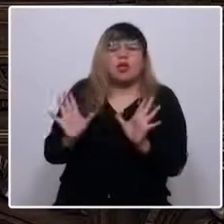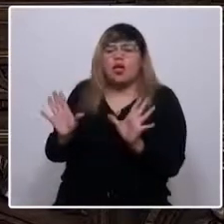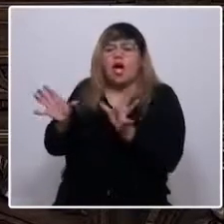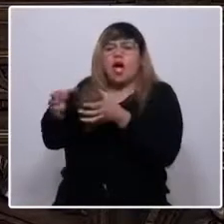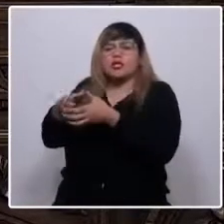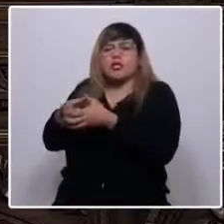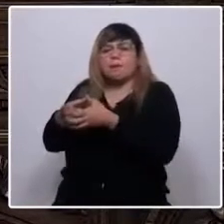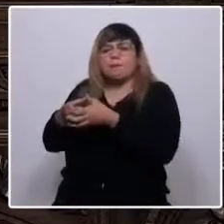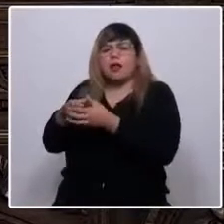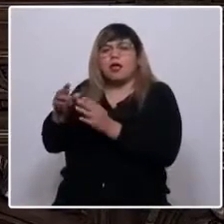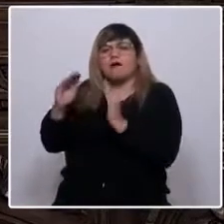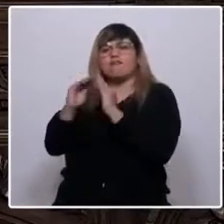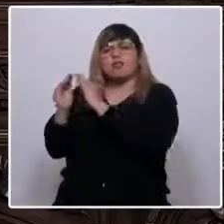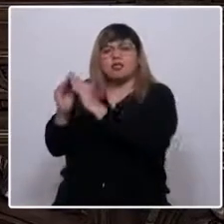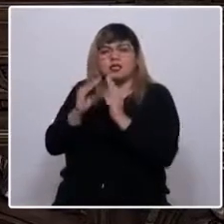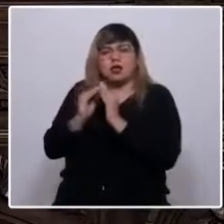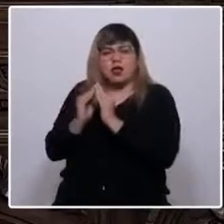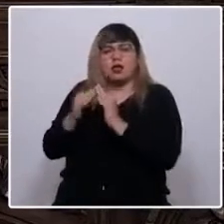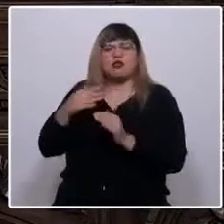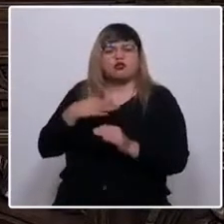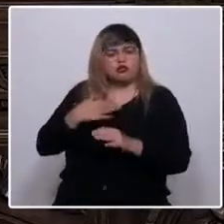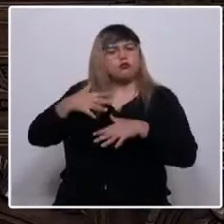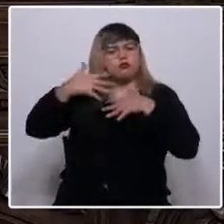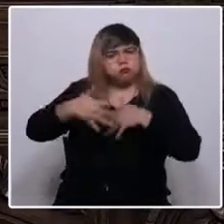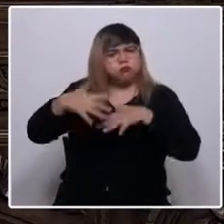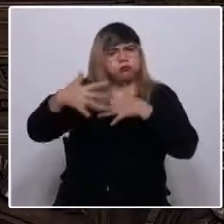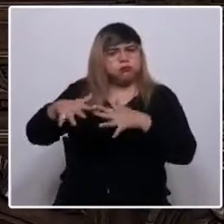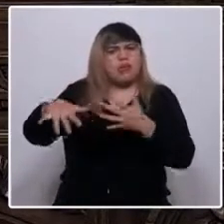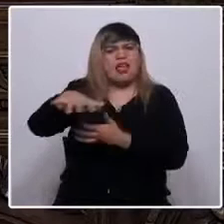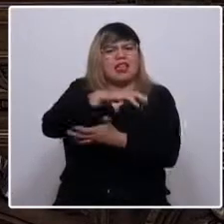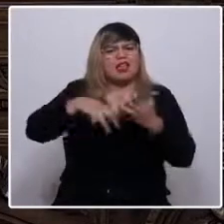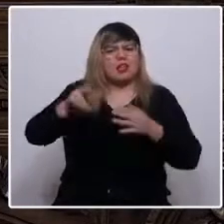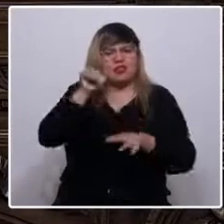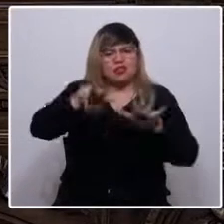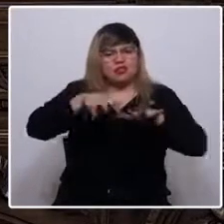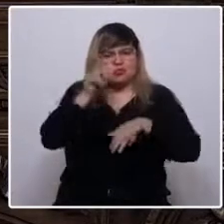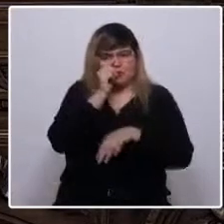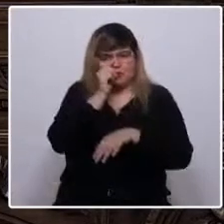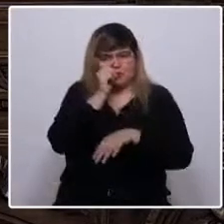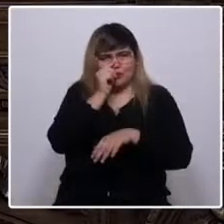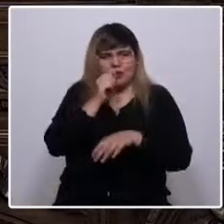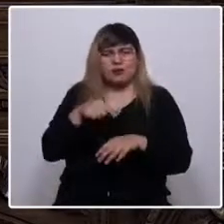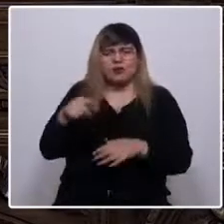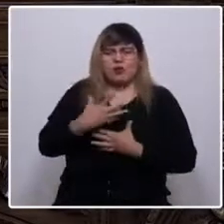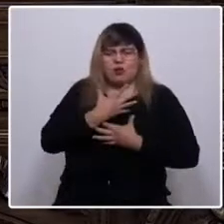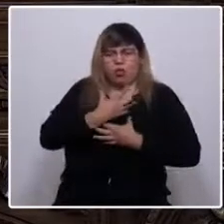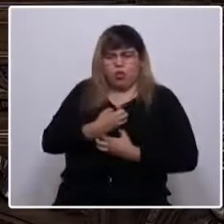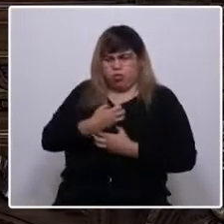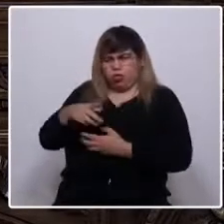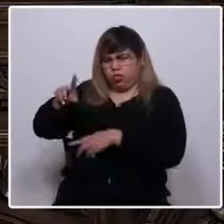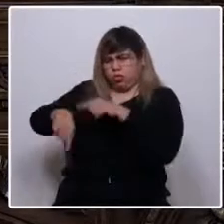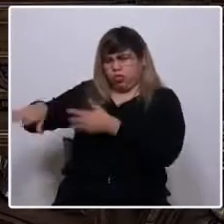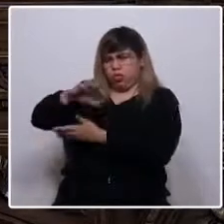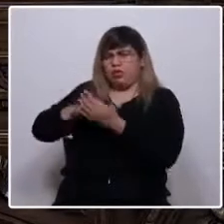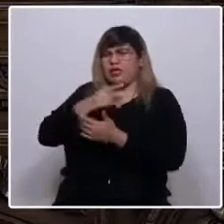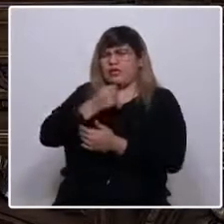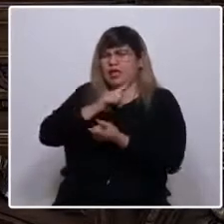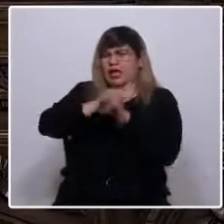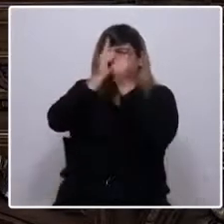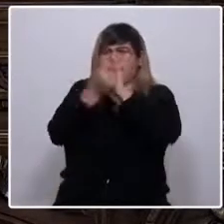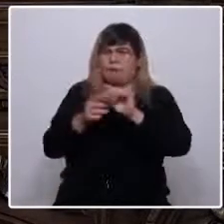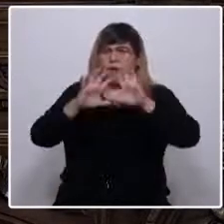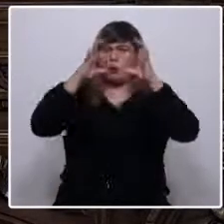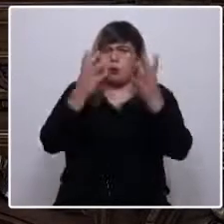soy fruto del estallido social vengo desde esa frustración territorial de querer cambiar el mundo y ver que no hay